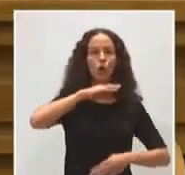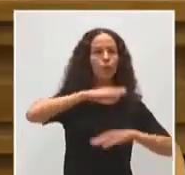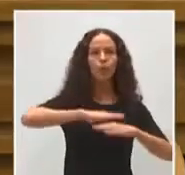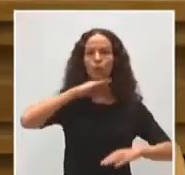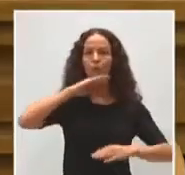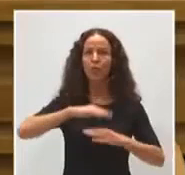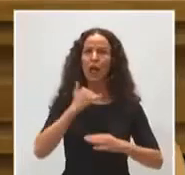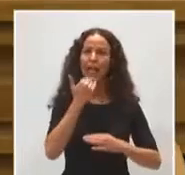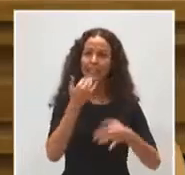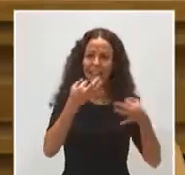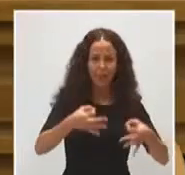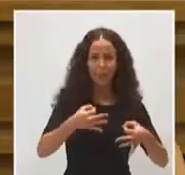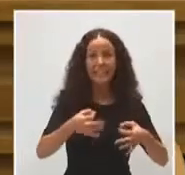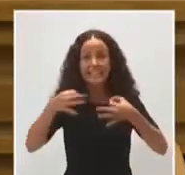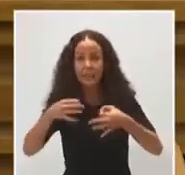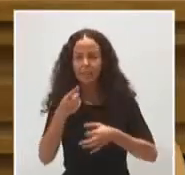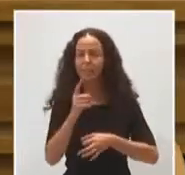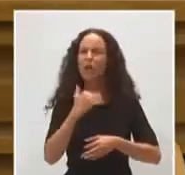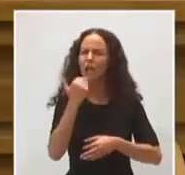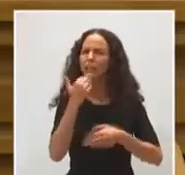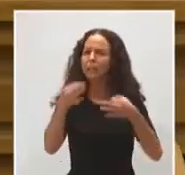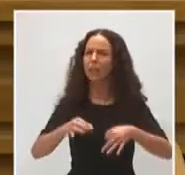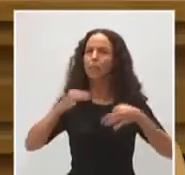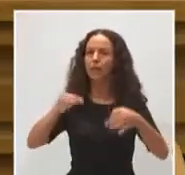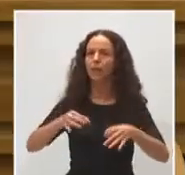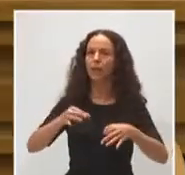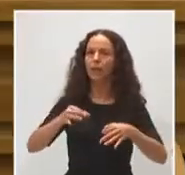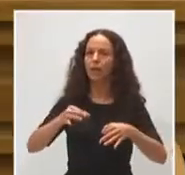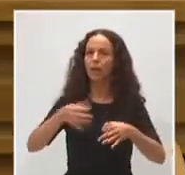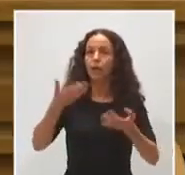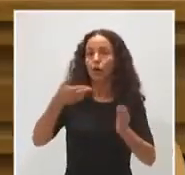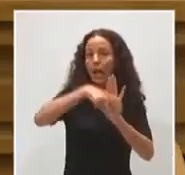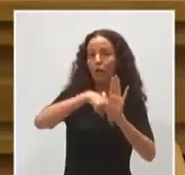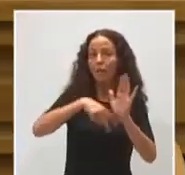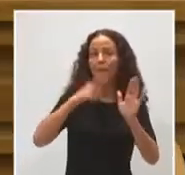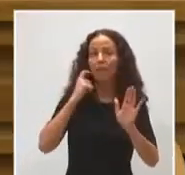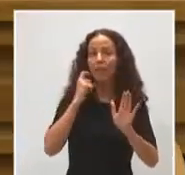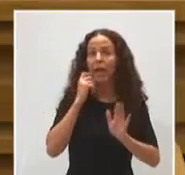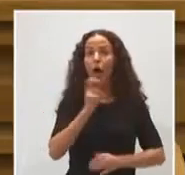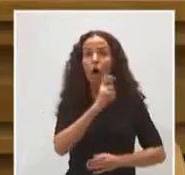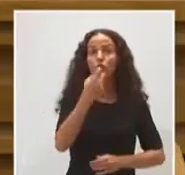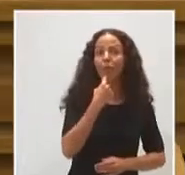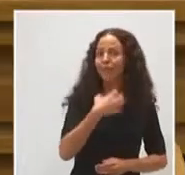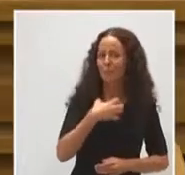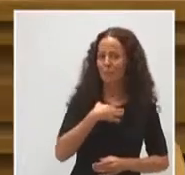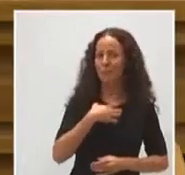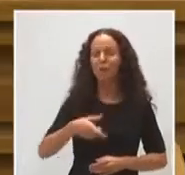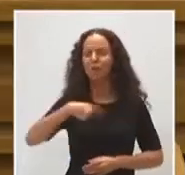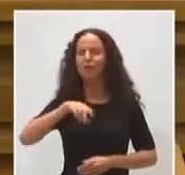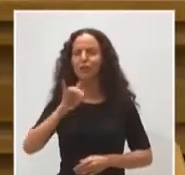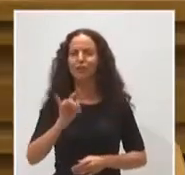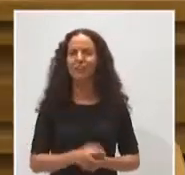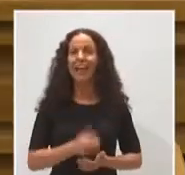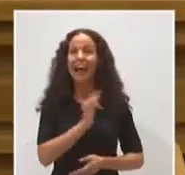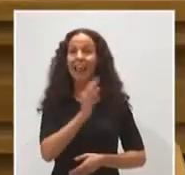siempre no siempre pero casi siempre con la ortodoxia financiera otros no lo pueden decir nosotros sí y además lo hemos hecho